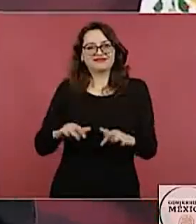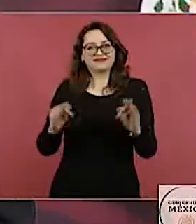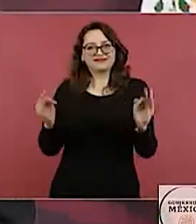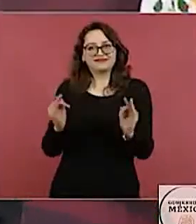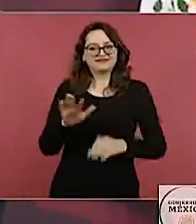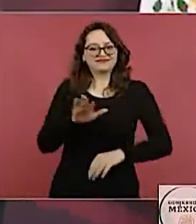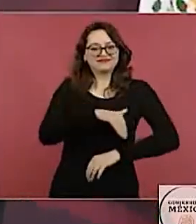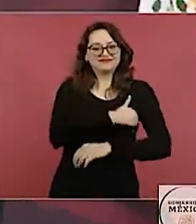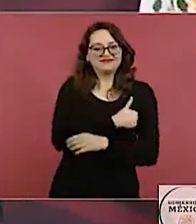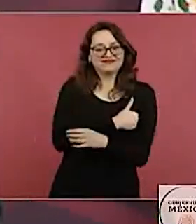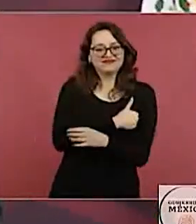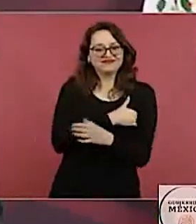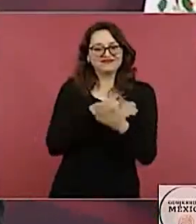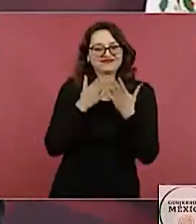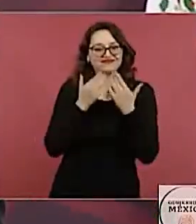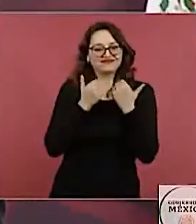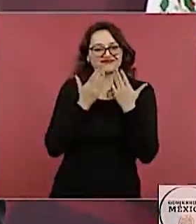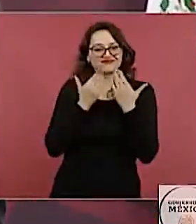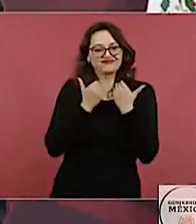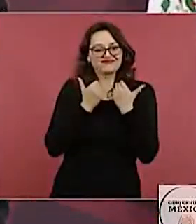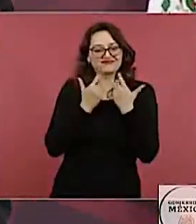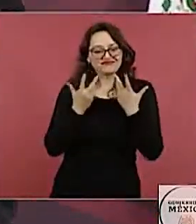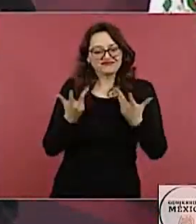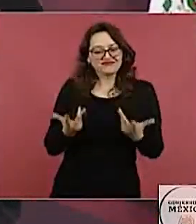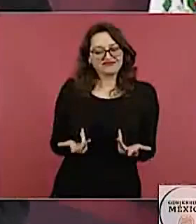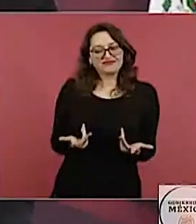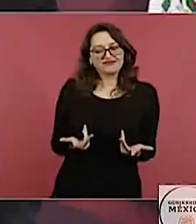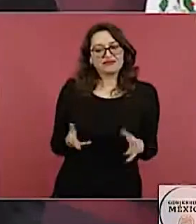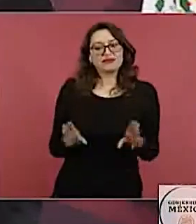eh vamos a